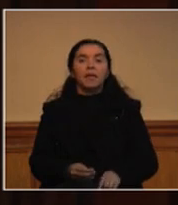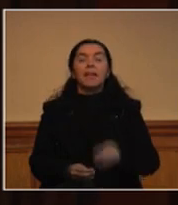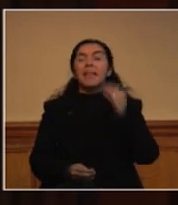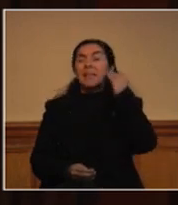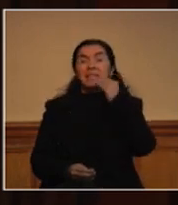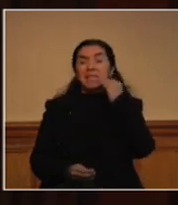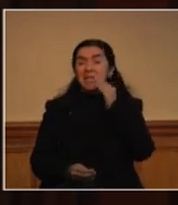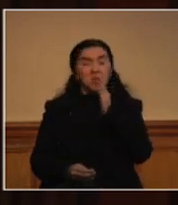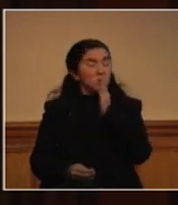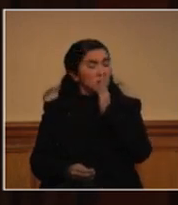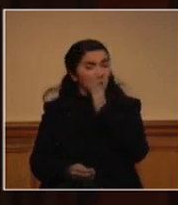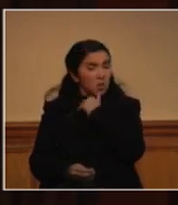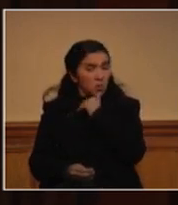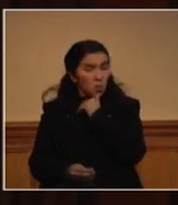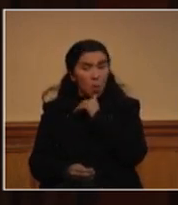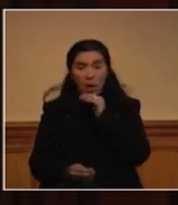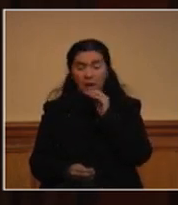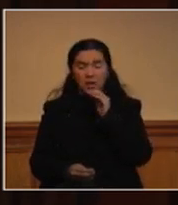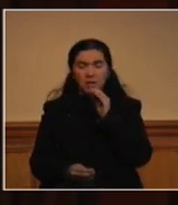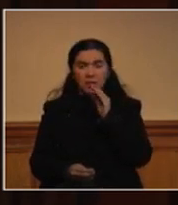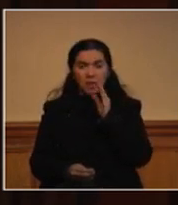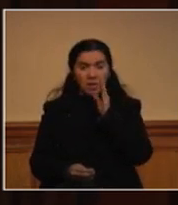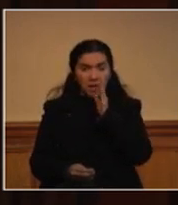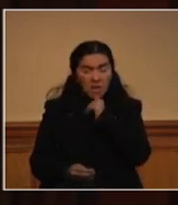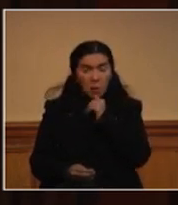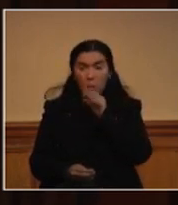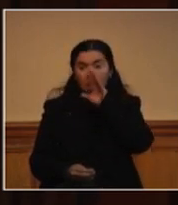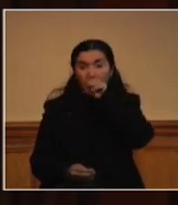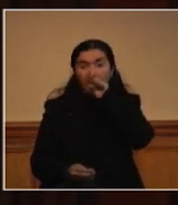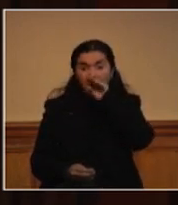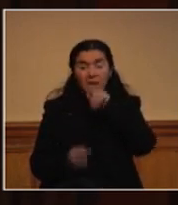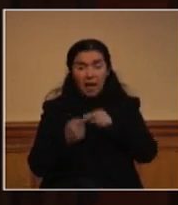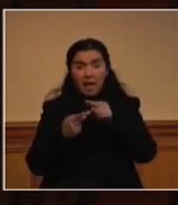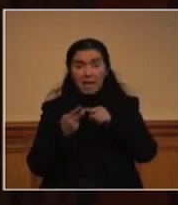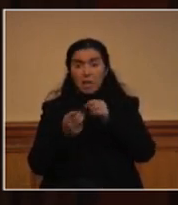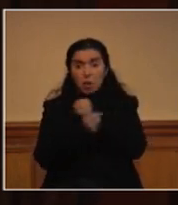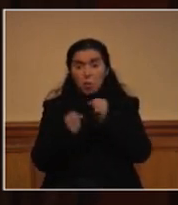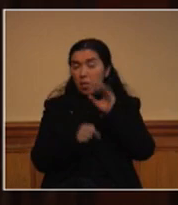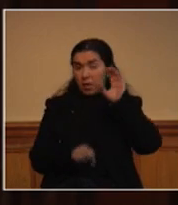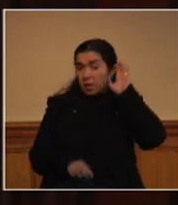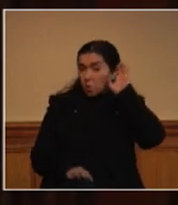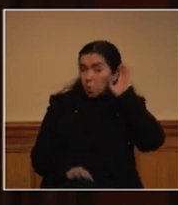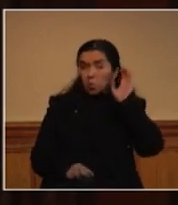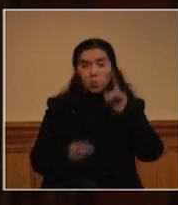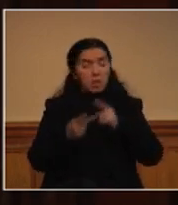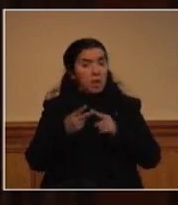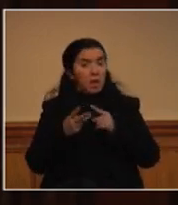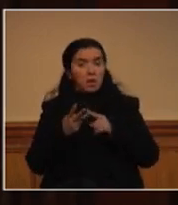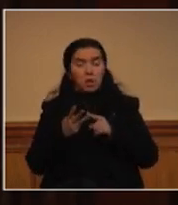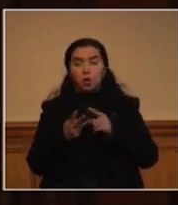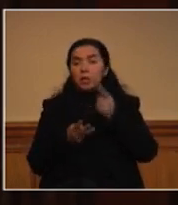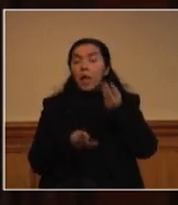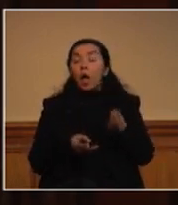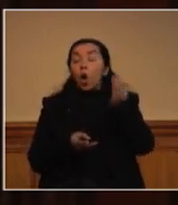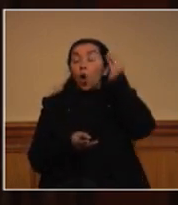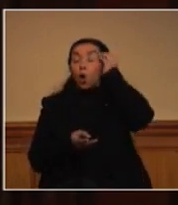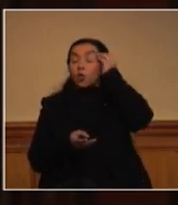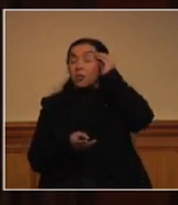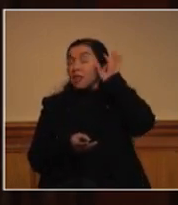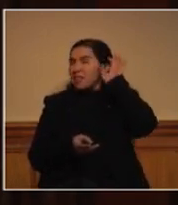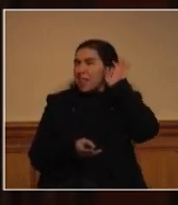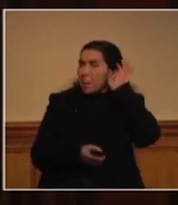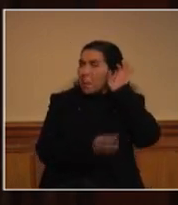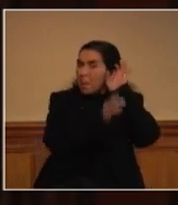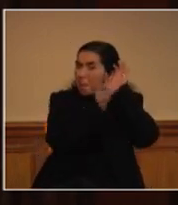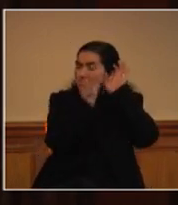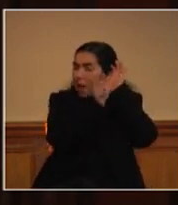que no tienen que no pueden hablar, que no se pueden escuchar, que no tienen conciencia de los sonidos de las